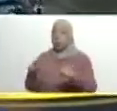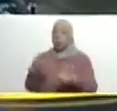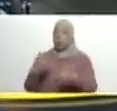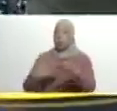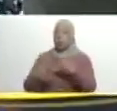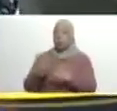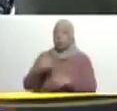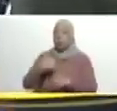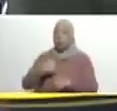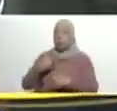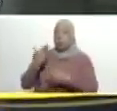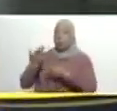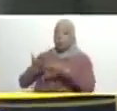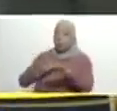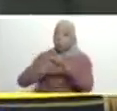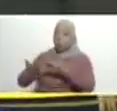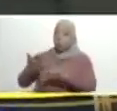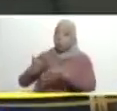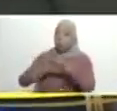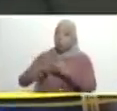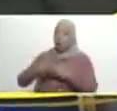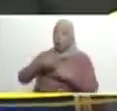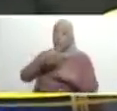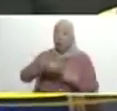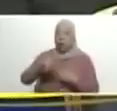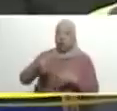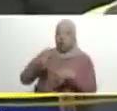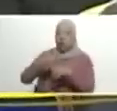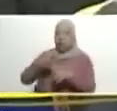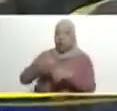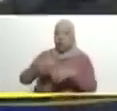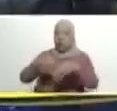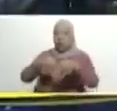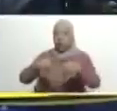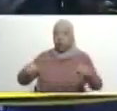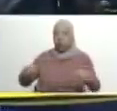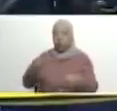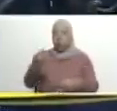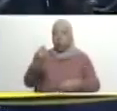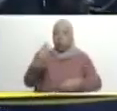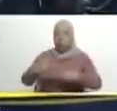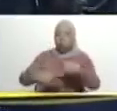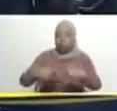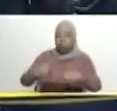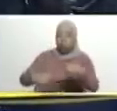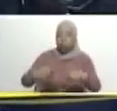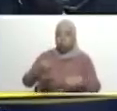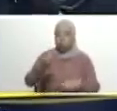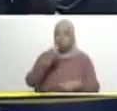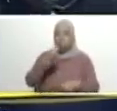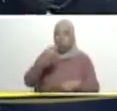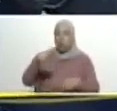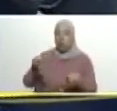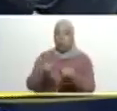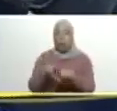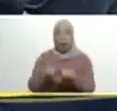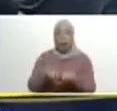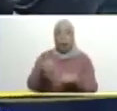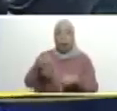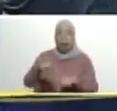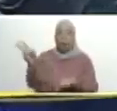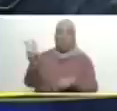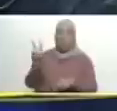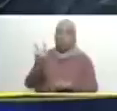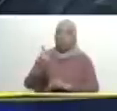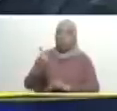mis ministros y con nuestros agricultores la posibilidad de expandir la producción aquí en Venezuela